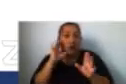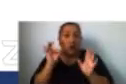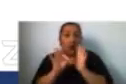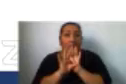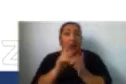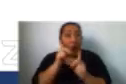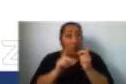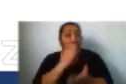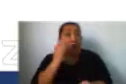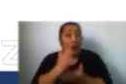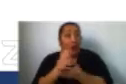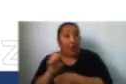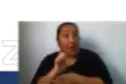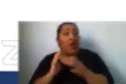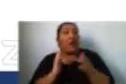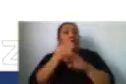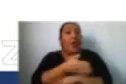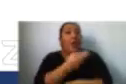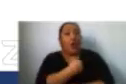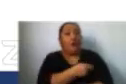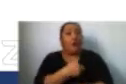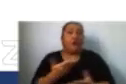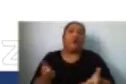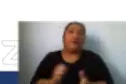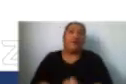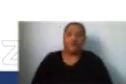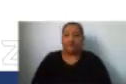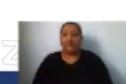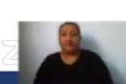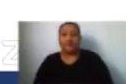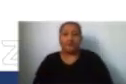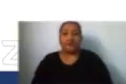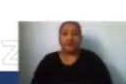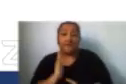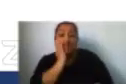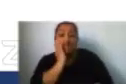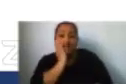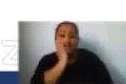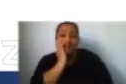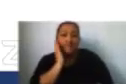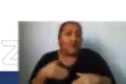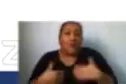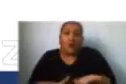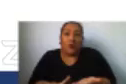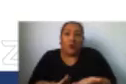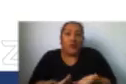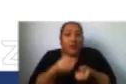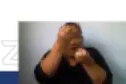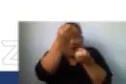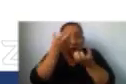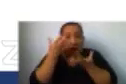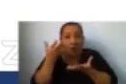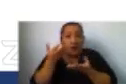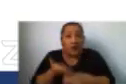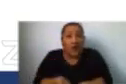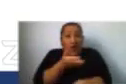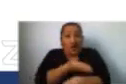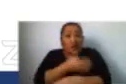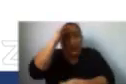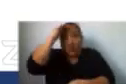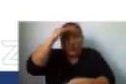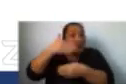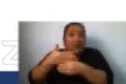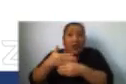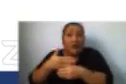emergencia, acuda al hospital de Tingo María. La madre no pudo acceder a información oportuna con relación